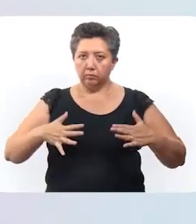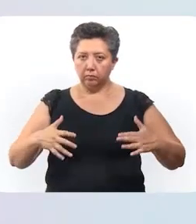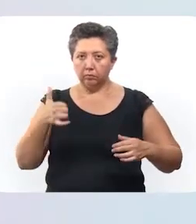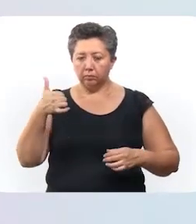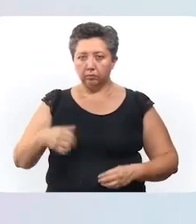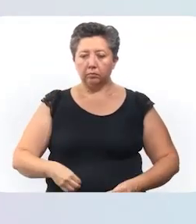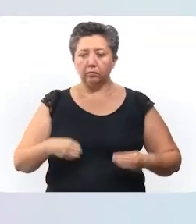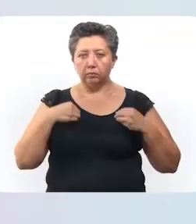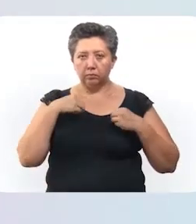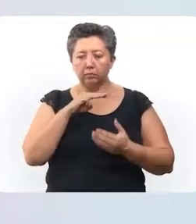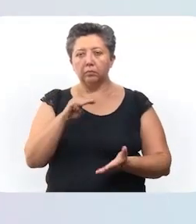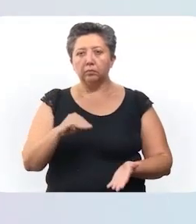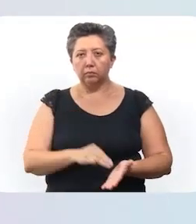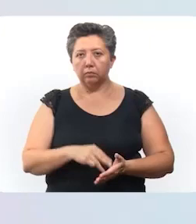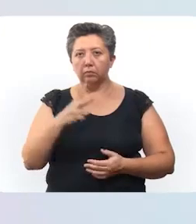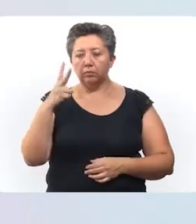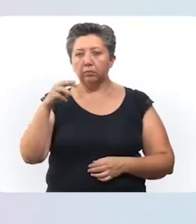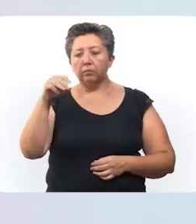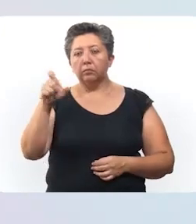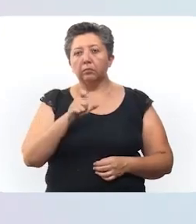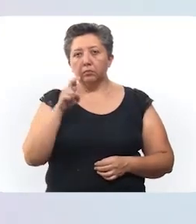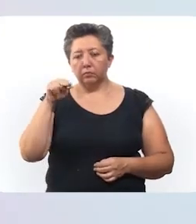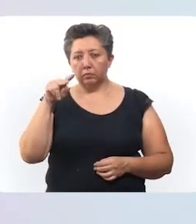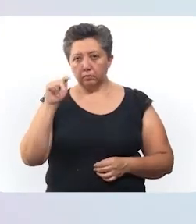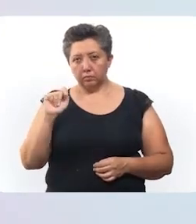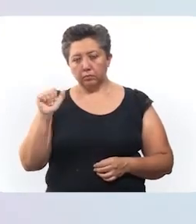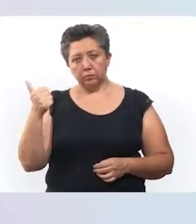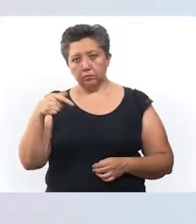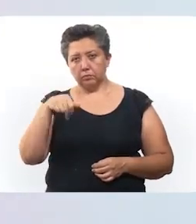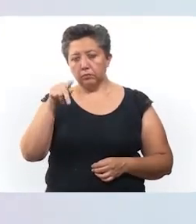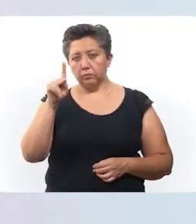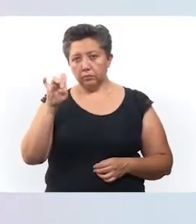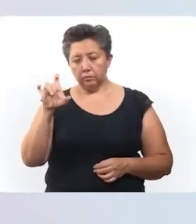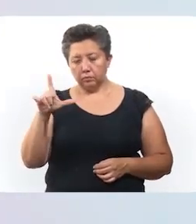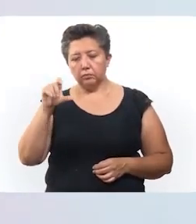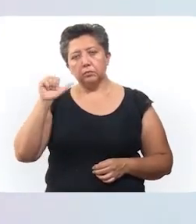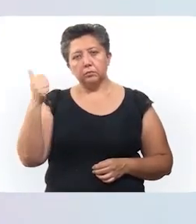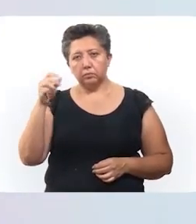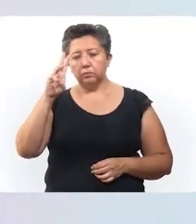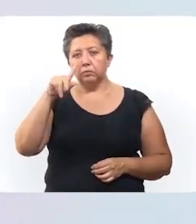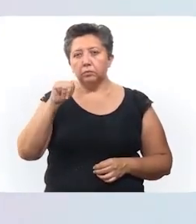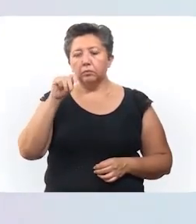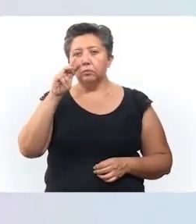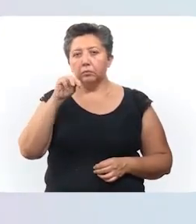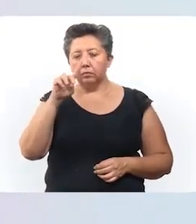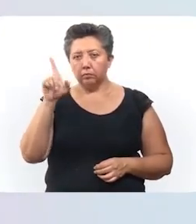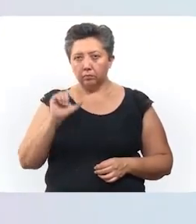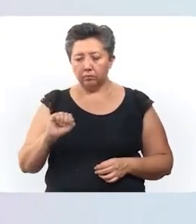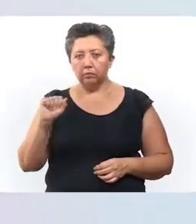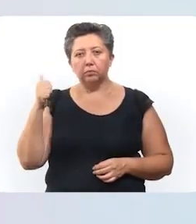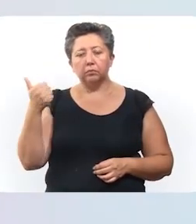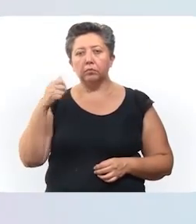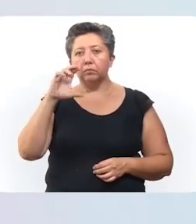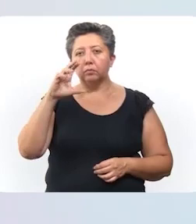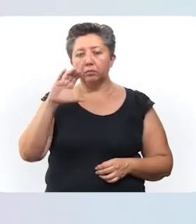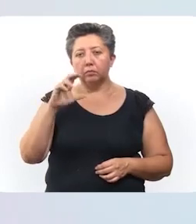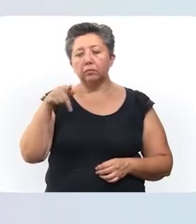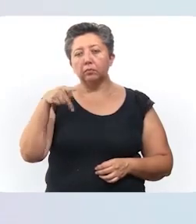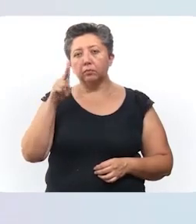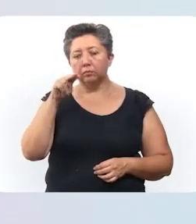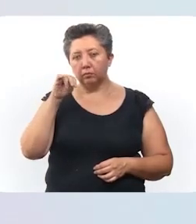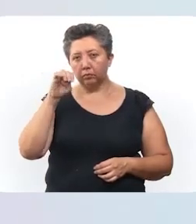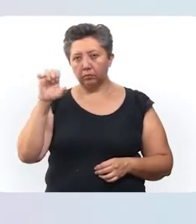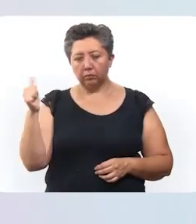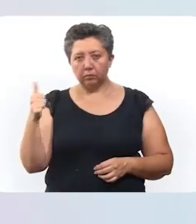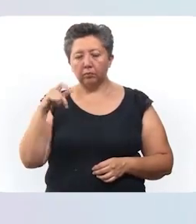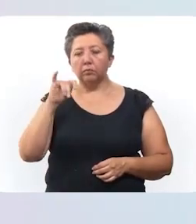6 residían en Mérida, 2 en Maxcanú, 1 en Aquil, 1 en Temozón, 1 en Buxots, 1 en Quinchil, 1 en Progreso,